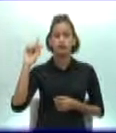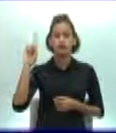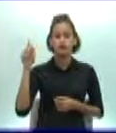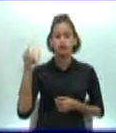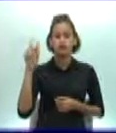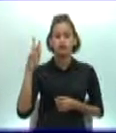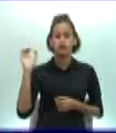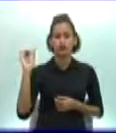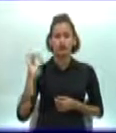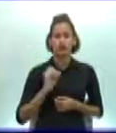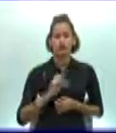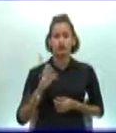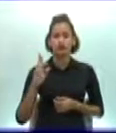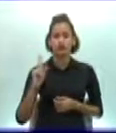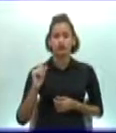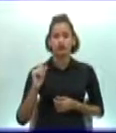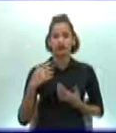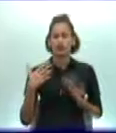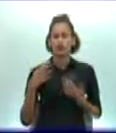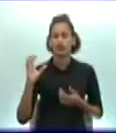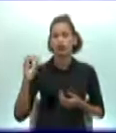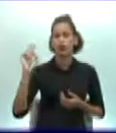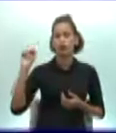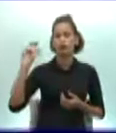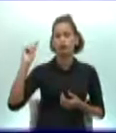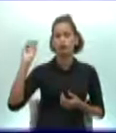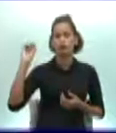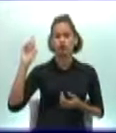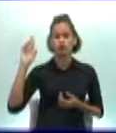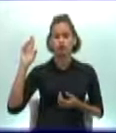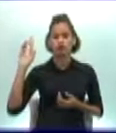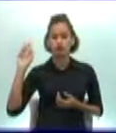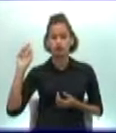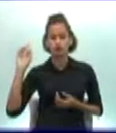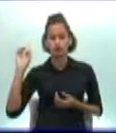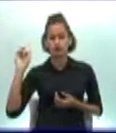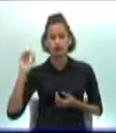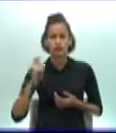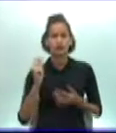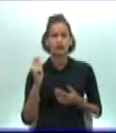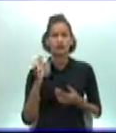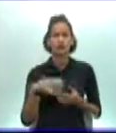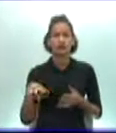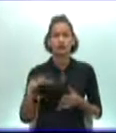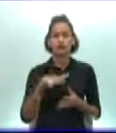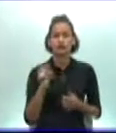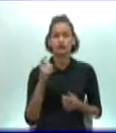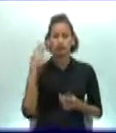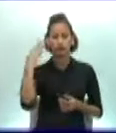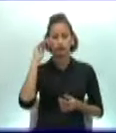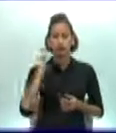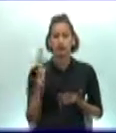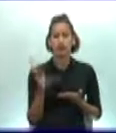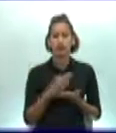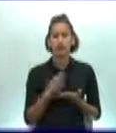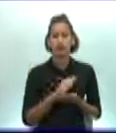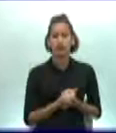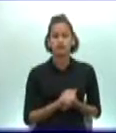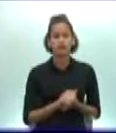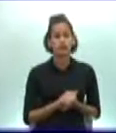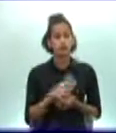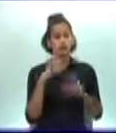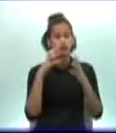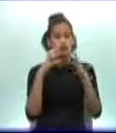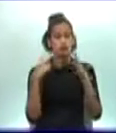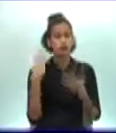del territorio cubano en sus libretas. Es preciso que estos esbozos o también